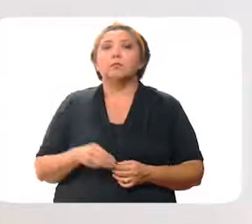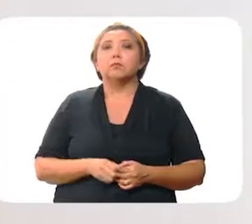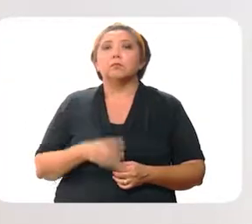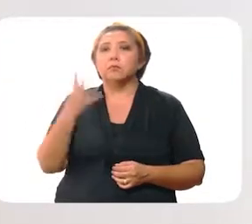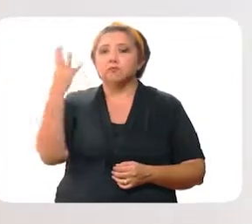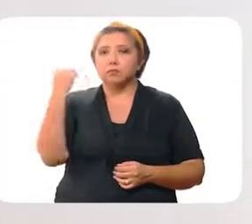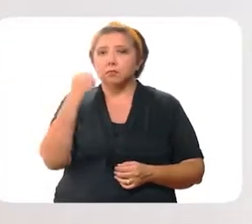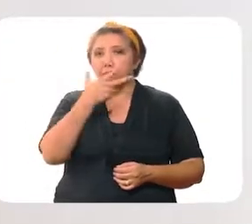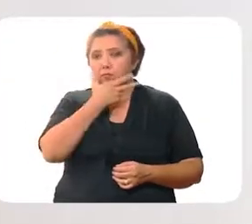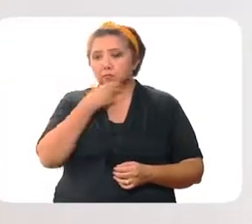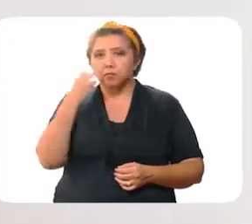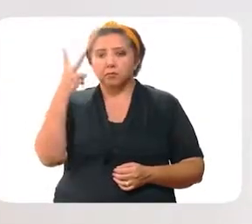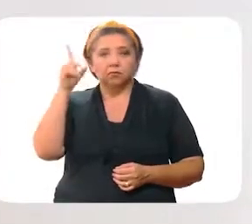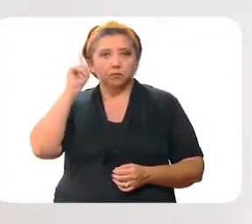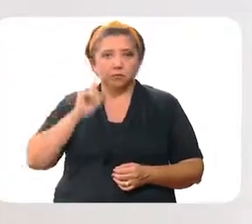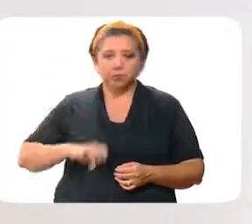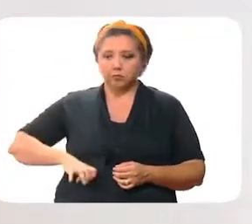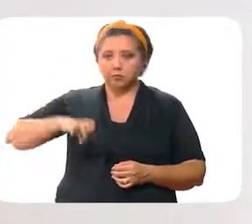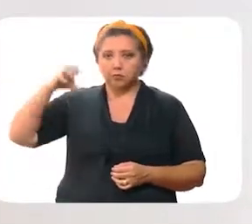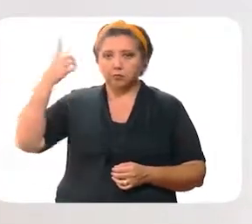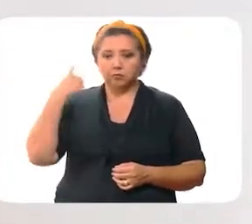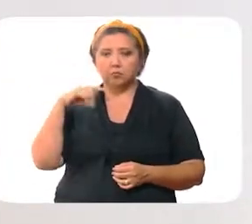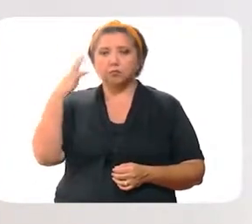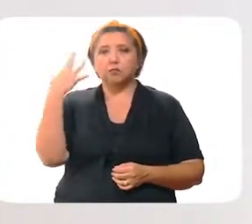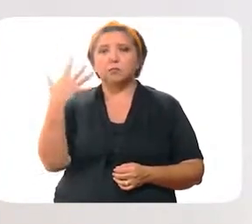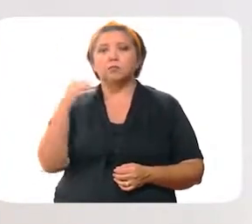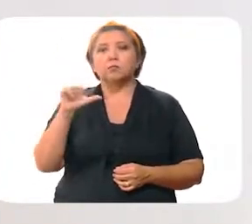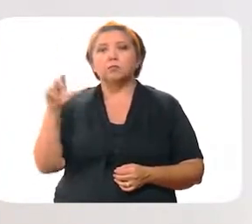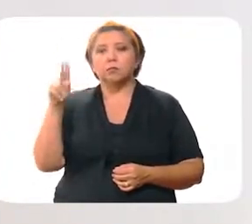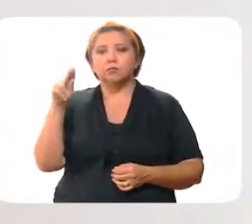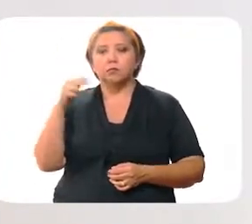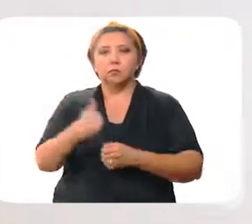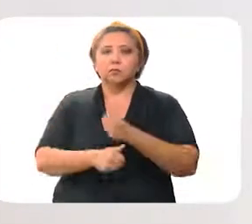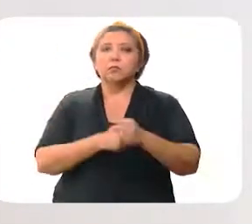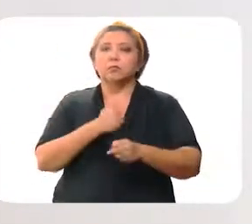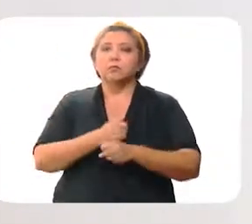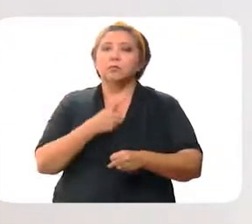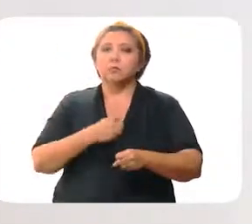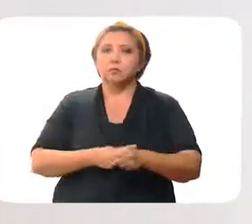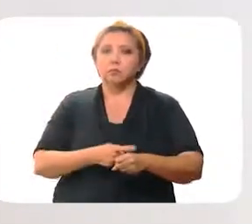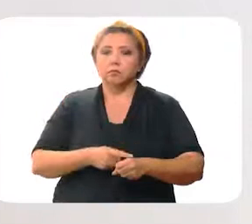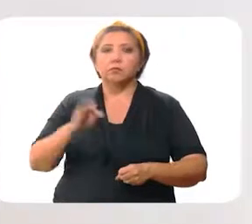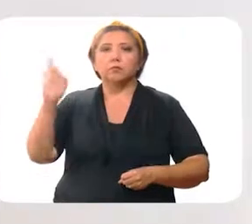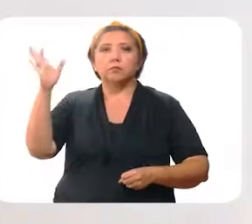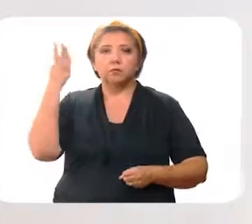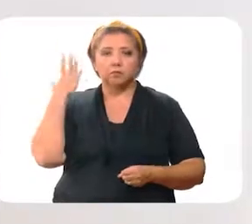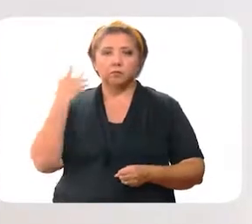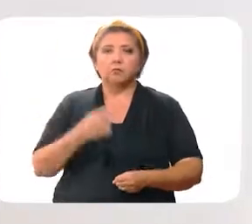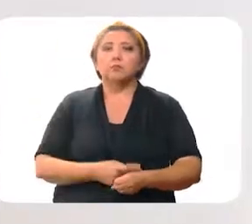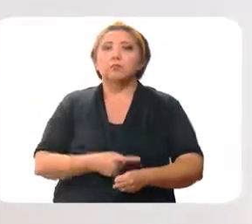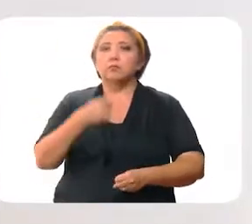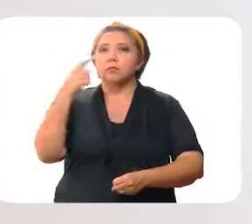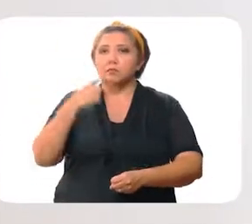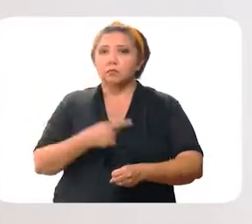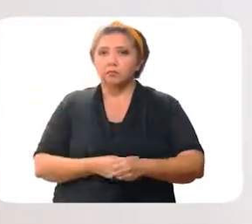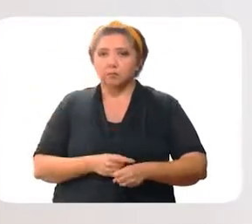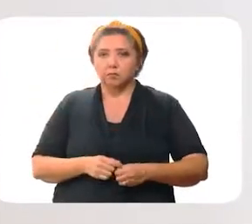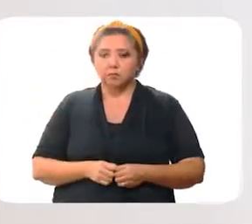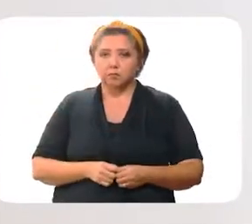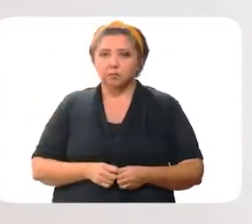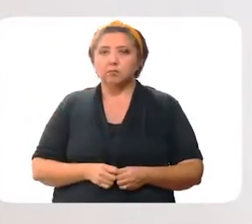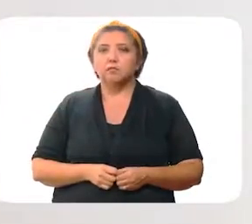Son 9 hombres y 2 mujeres de un rango de edad de 50 a 80 años. Sus principales enfermedades fueron